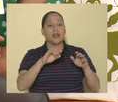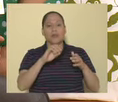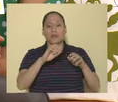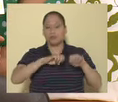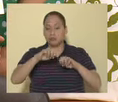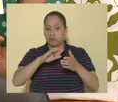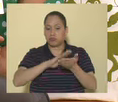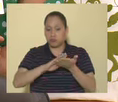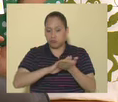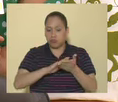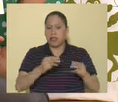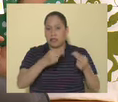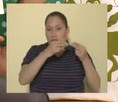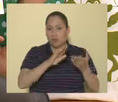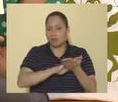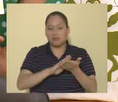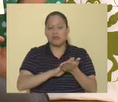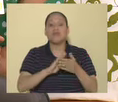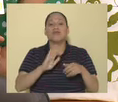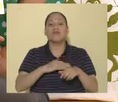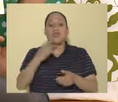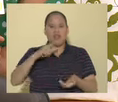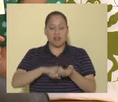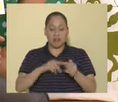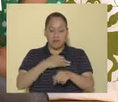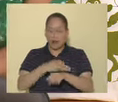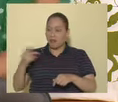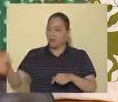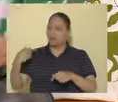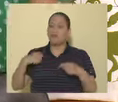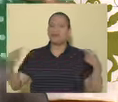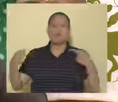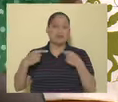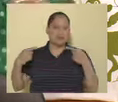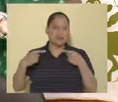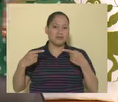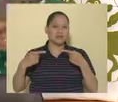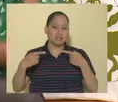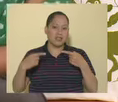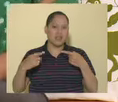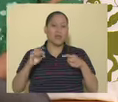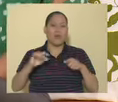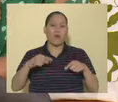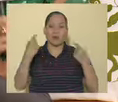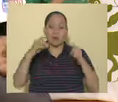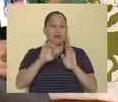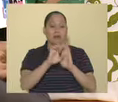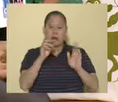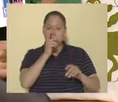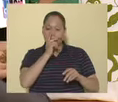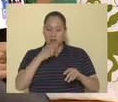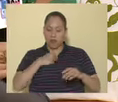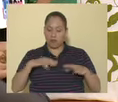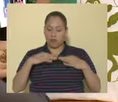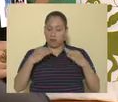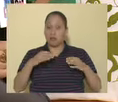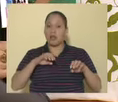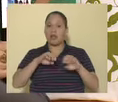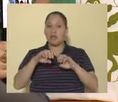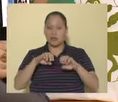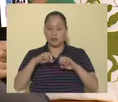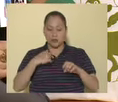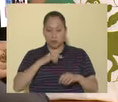se debe a que entran en conflicto los familiares. También los mismos o intereses cuando se económicos. muere el padre, que es el fundador de la